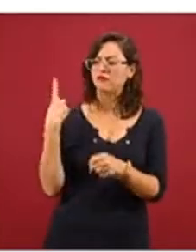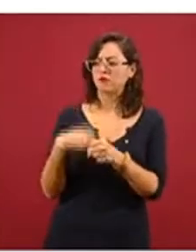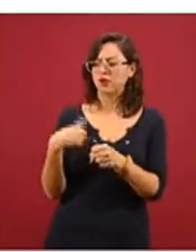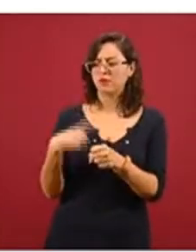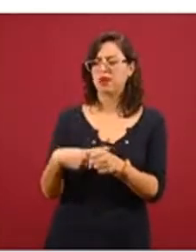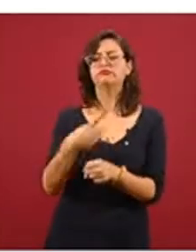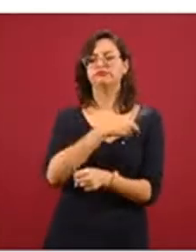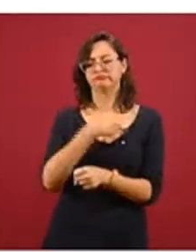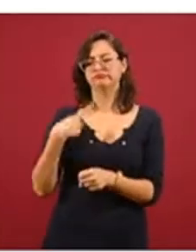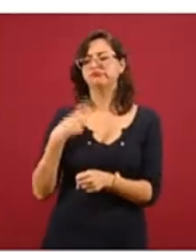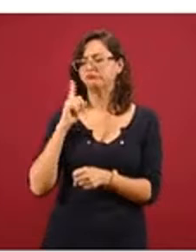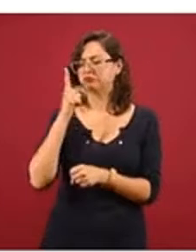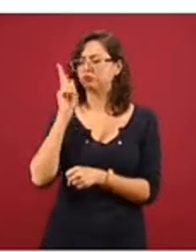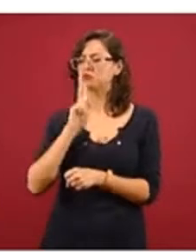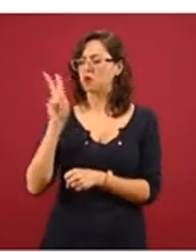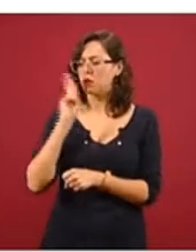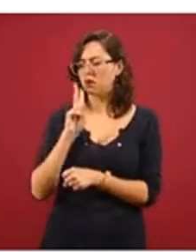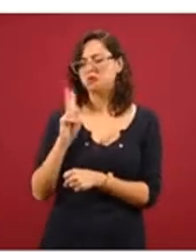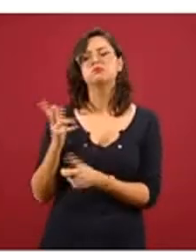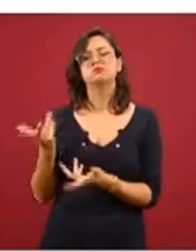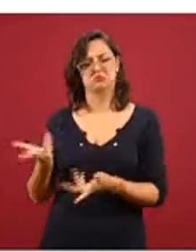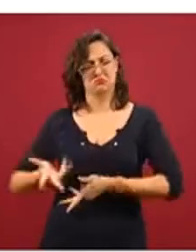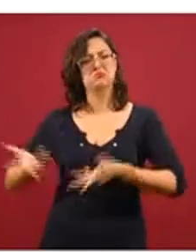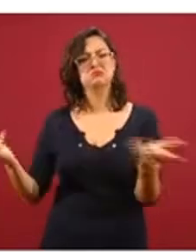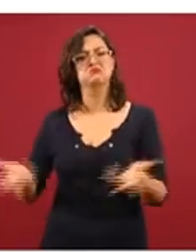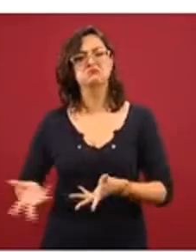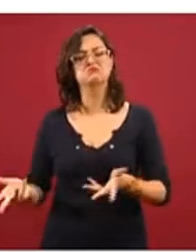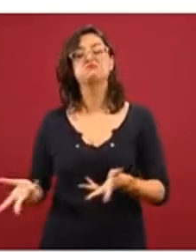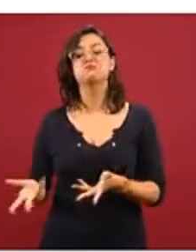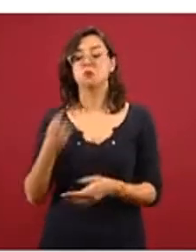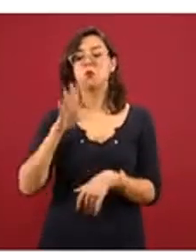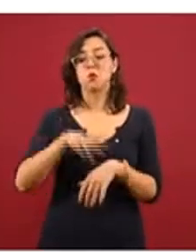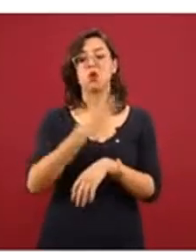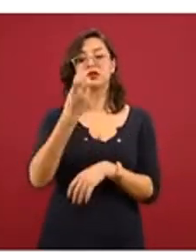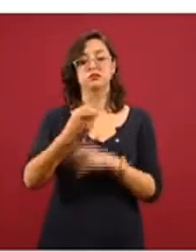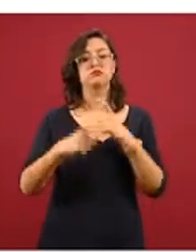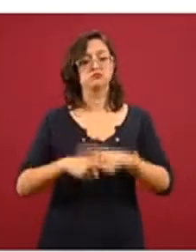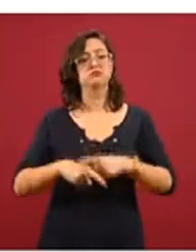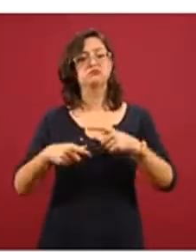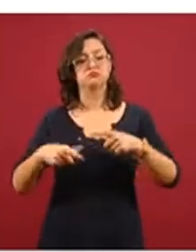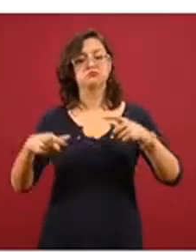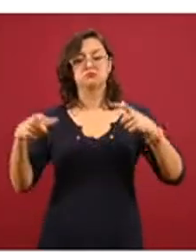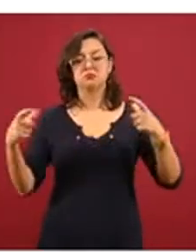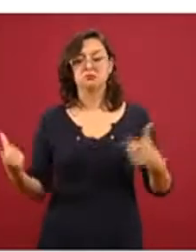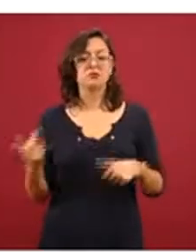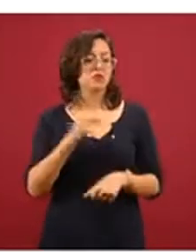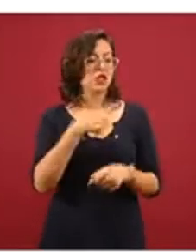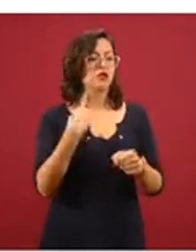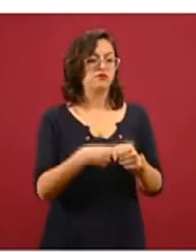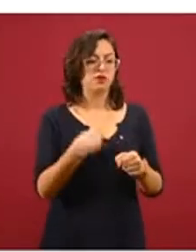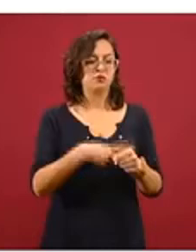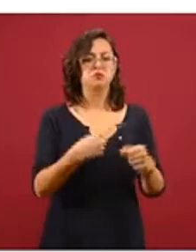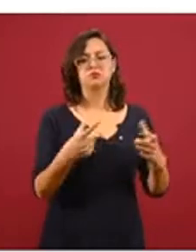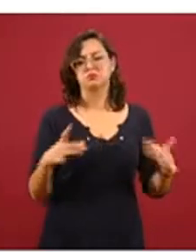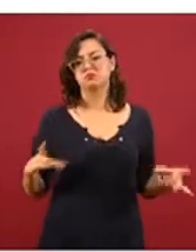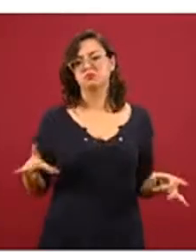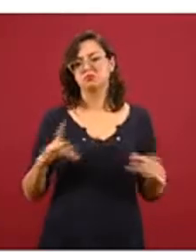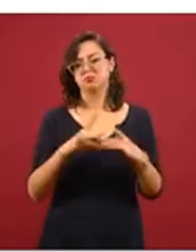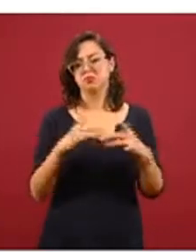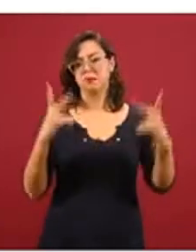muestreado, se le realiza la muestra. Por eso la curva ascendente es similar a la que vemos de los casos como se van